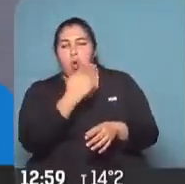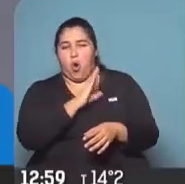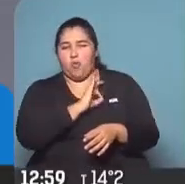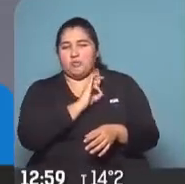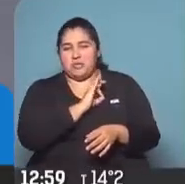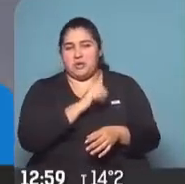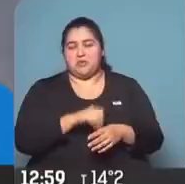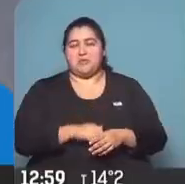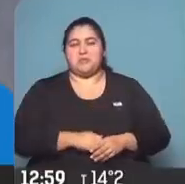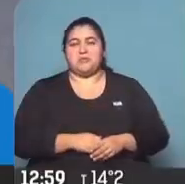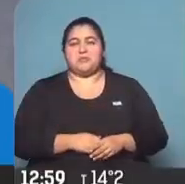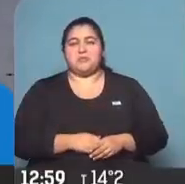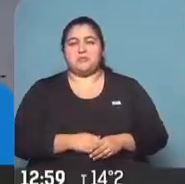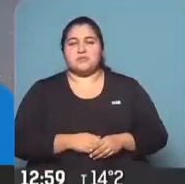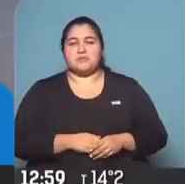leemos